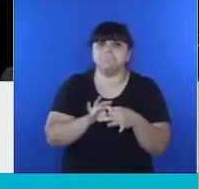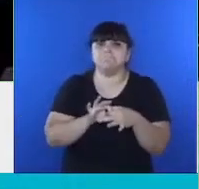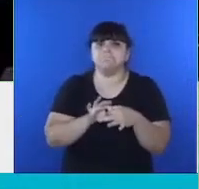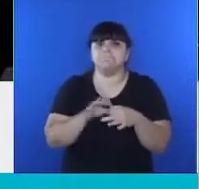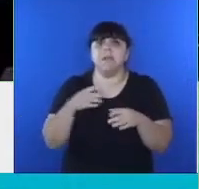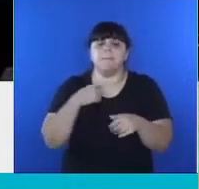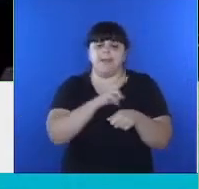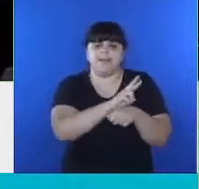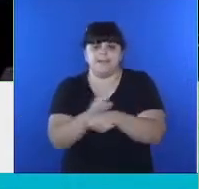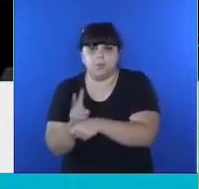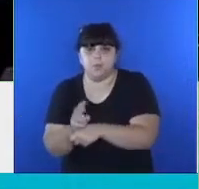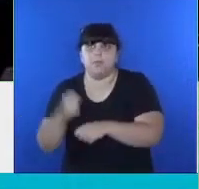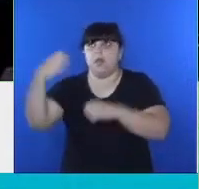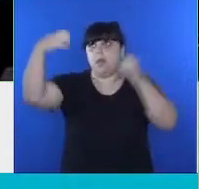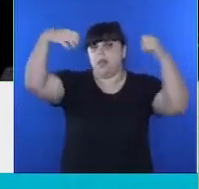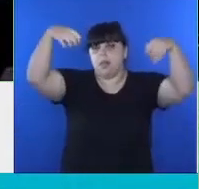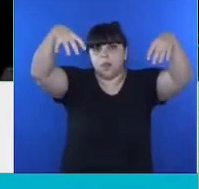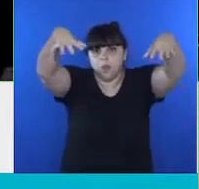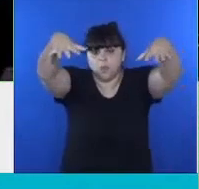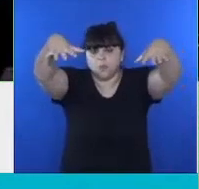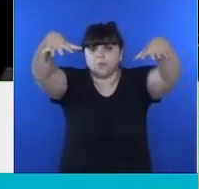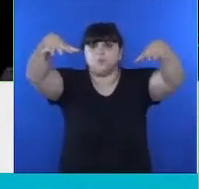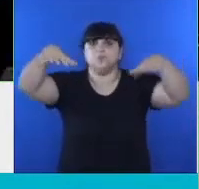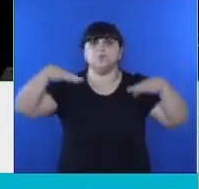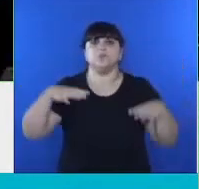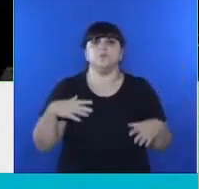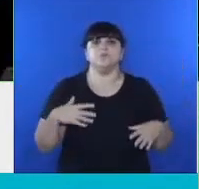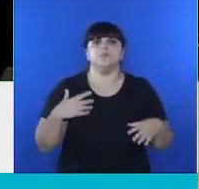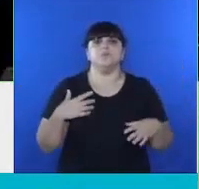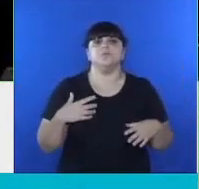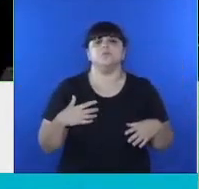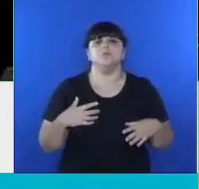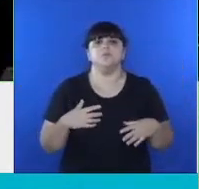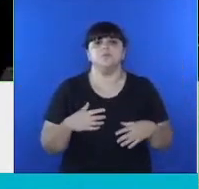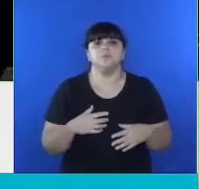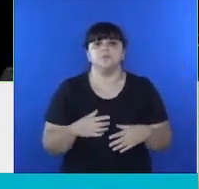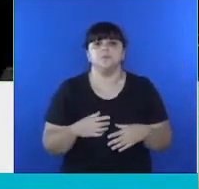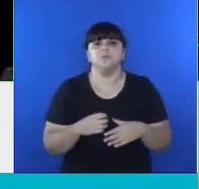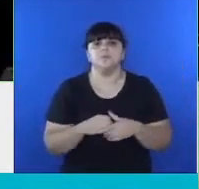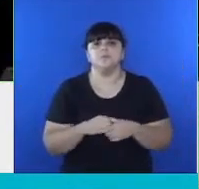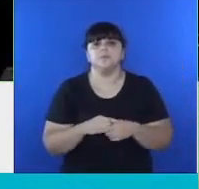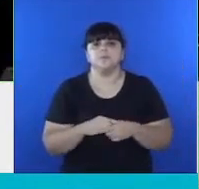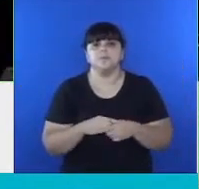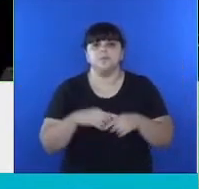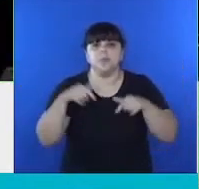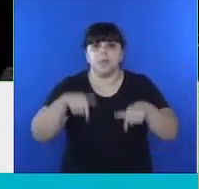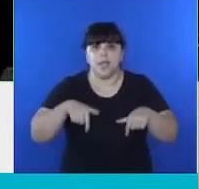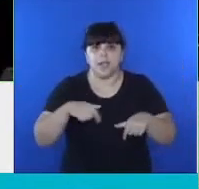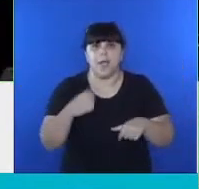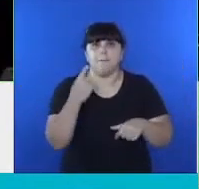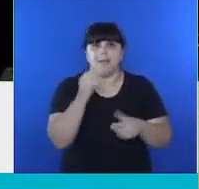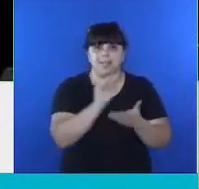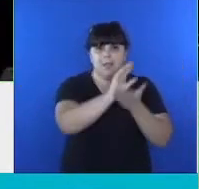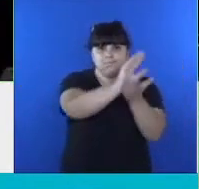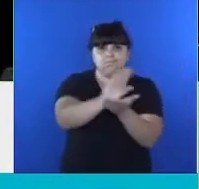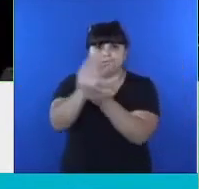a la seguridad como iluminación, cámaras de seguridad. Entre estos dos